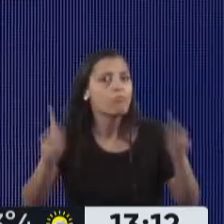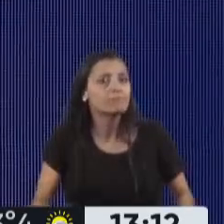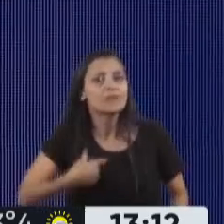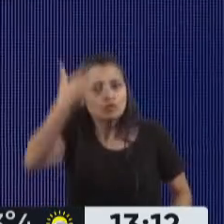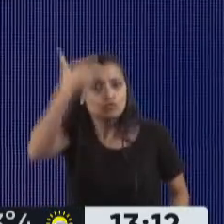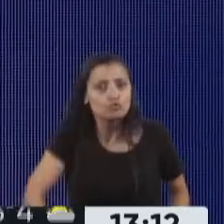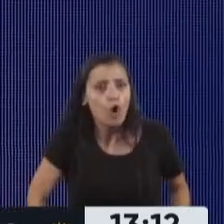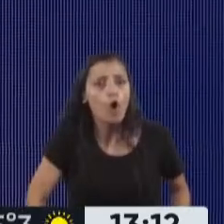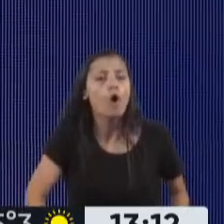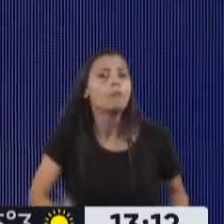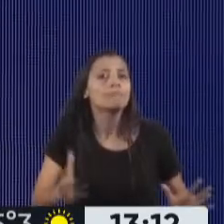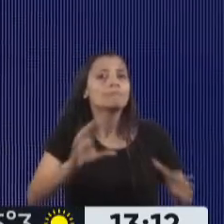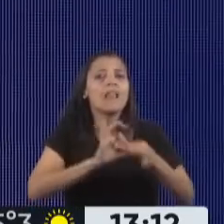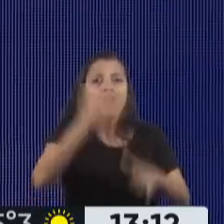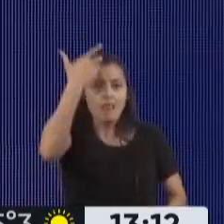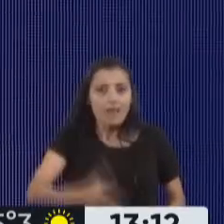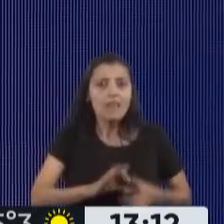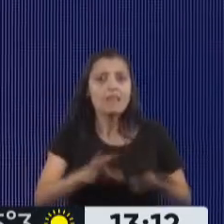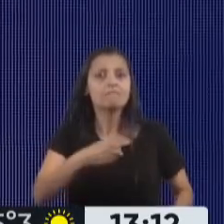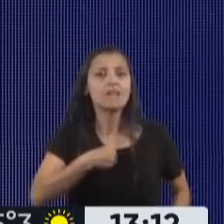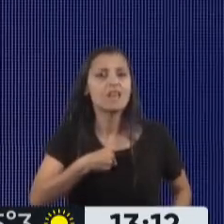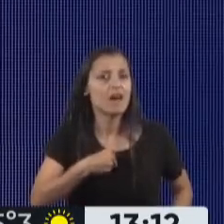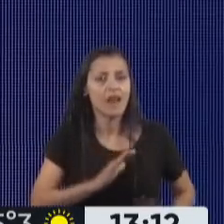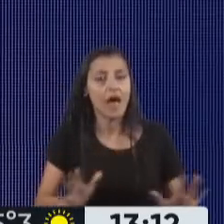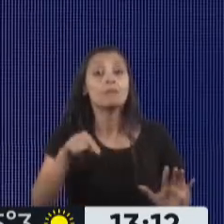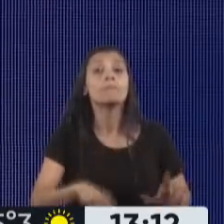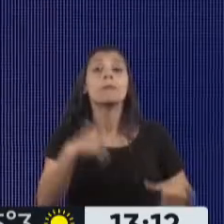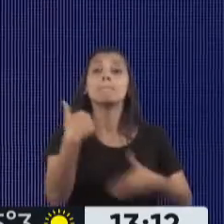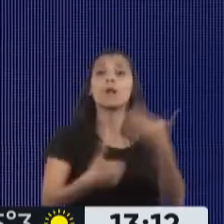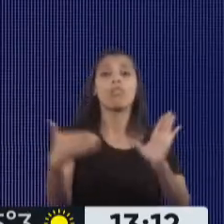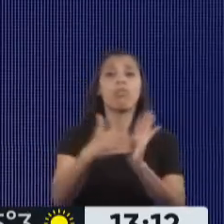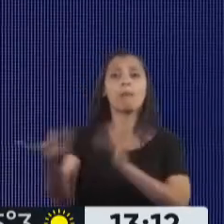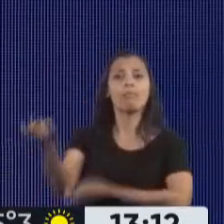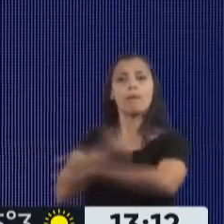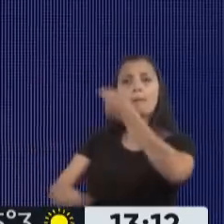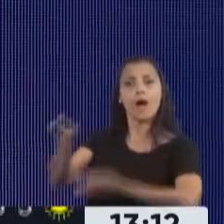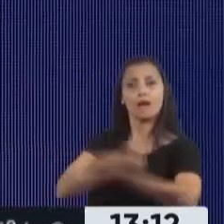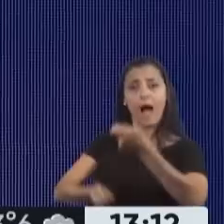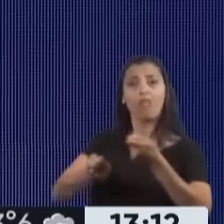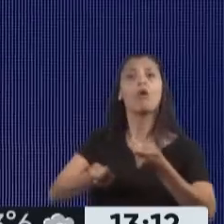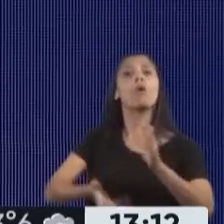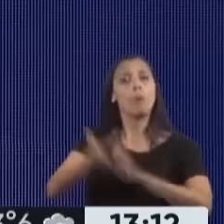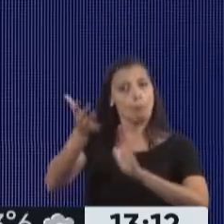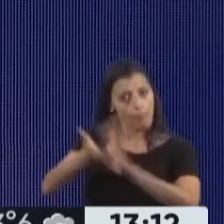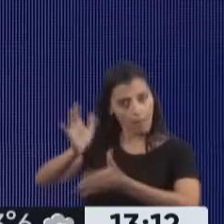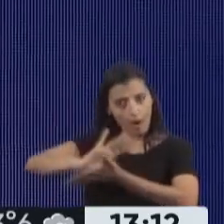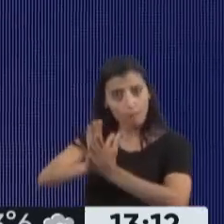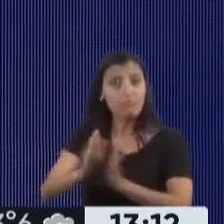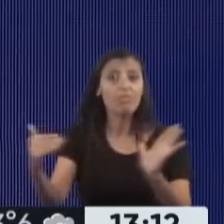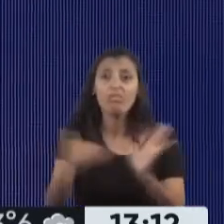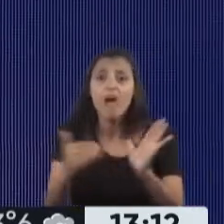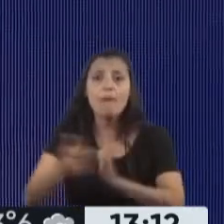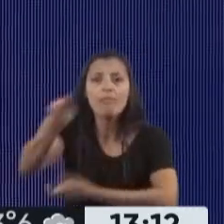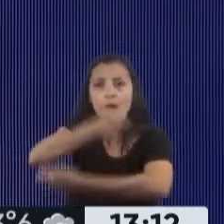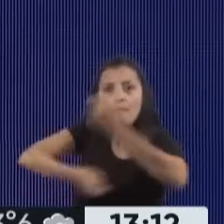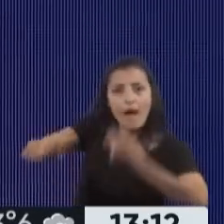un dirigista, yo soy liberal. Y esto es un proceso de mercado y las vamos a terminar limpiando acorde el mercado